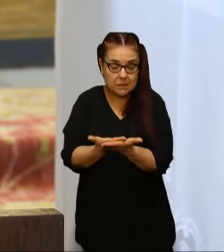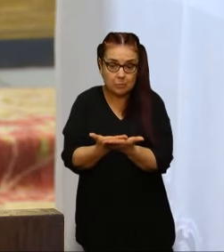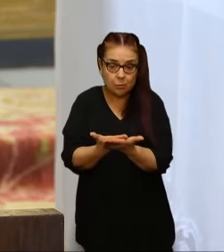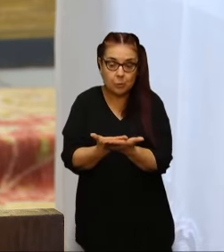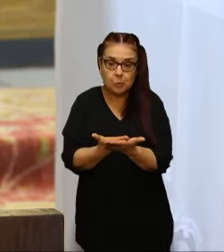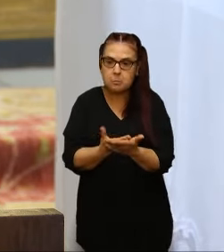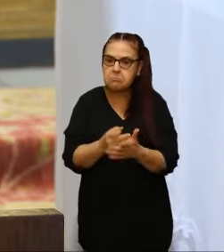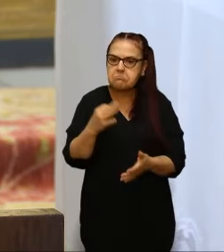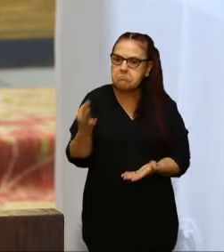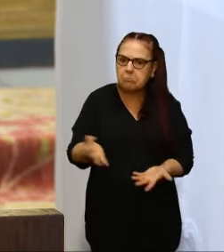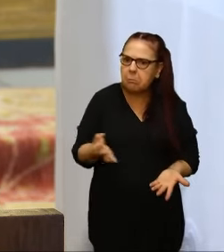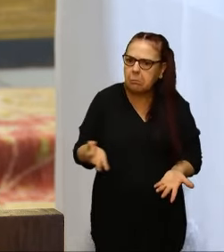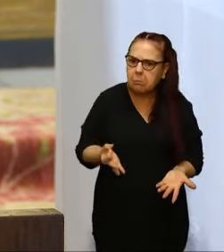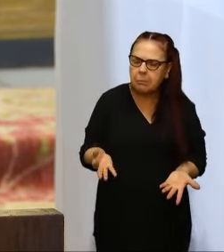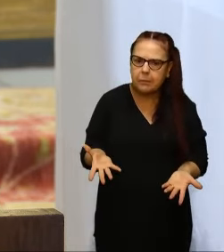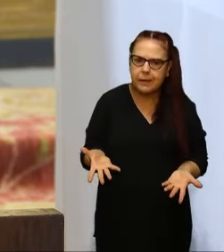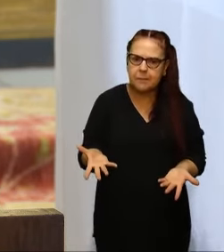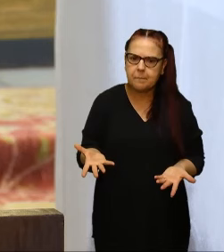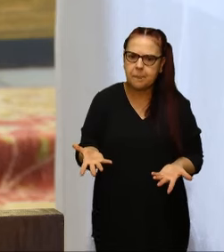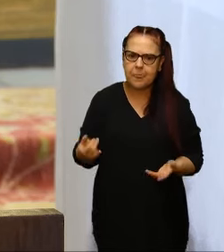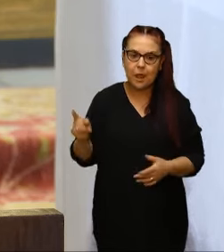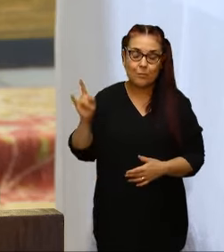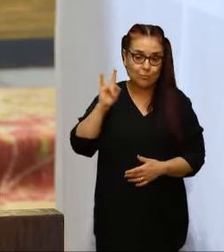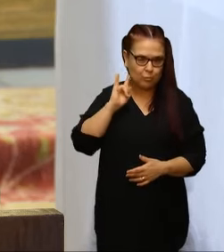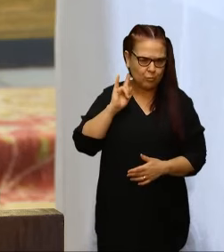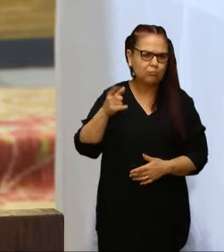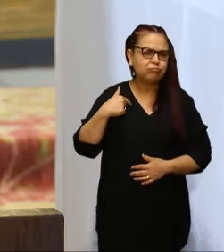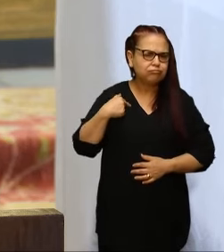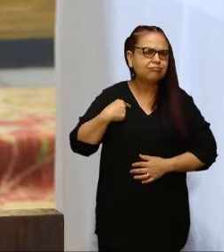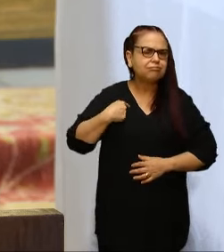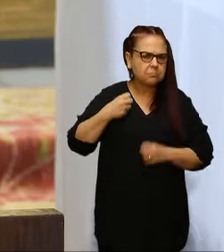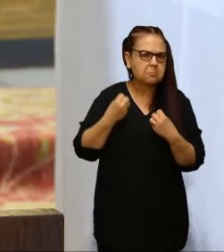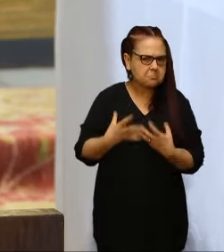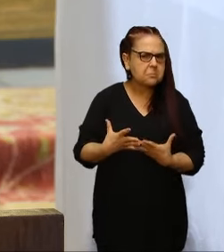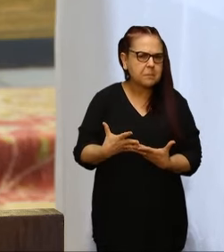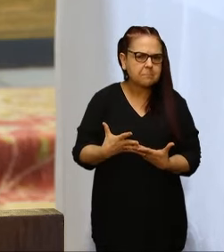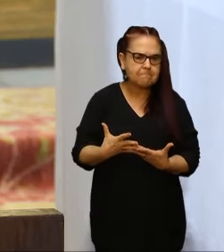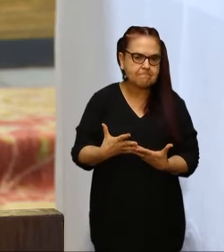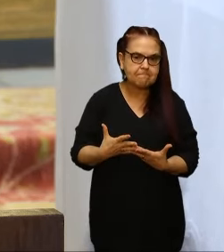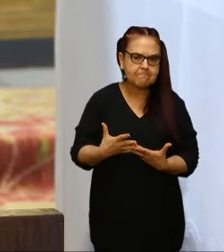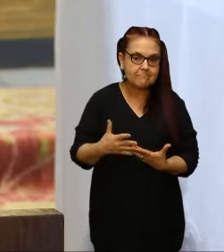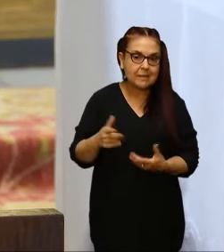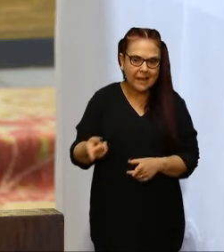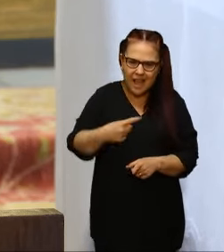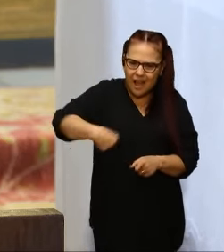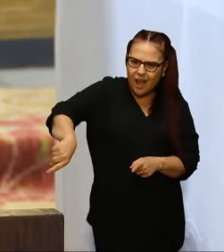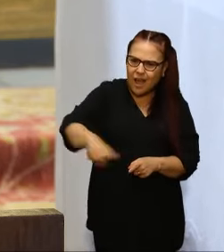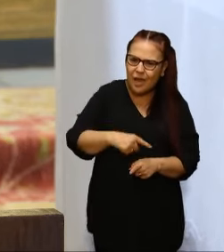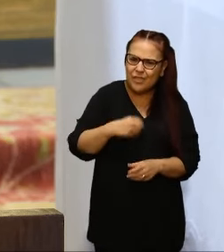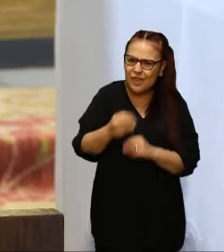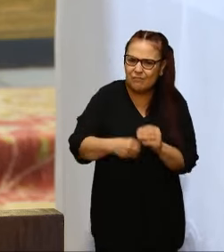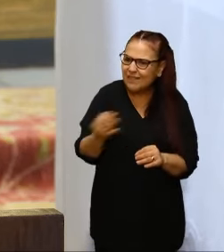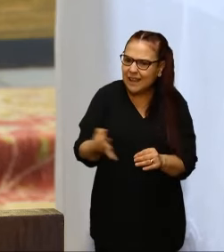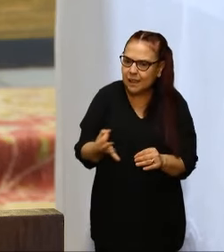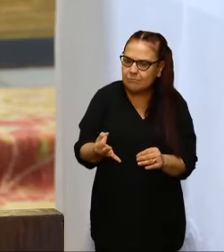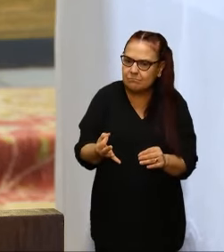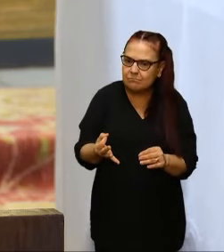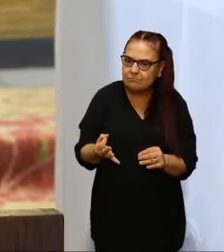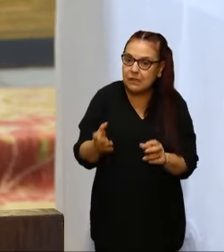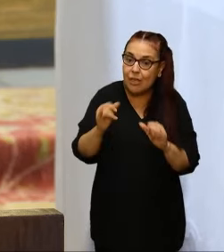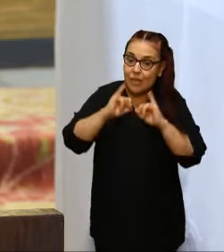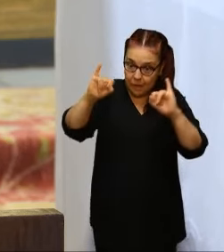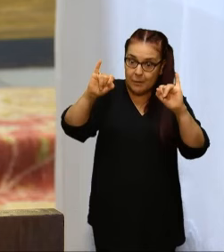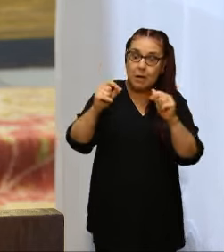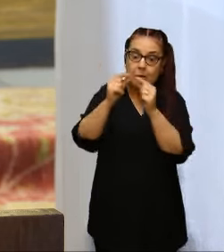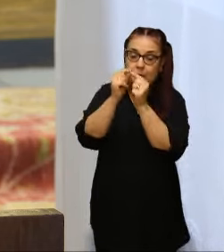cristianas, que resuena muy sugerente para nosotros. Ellos solían acompañar las celebraciones, cuando celebraban